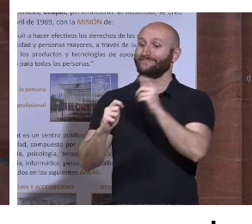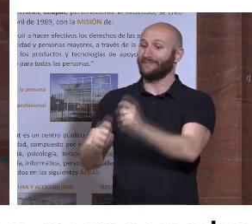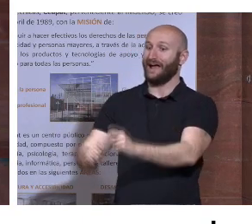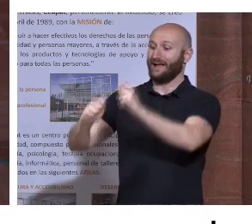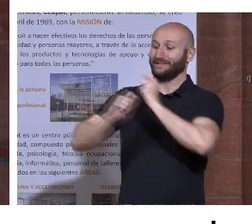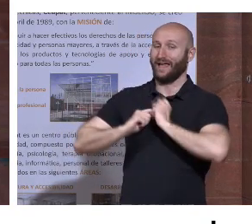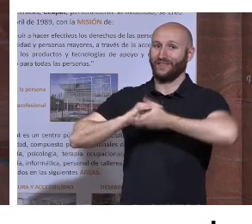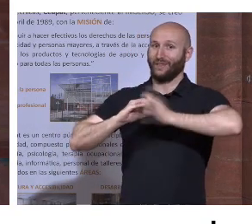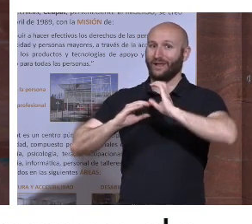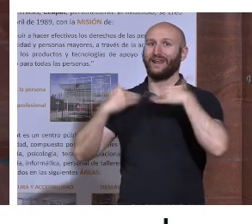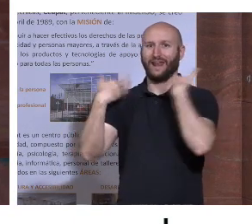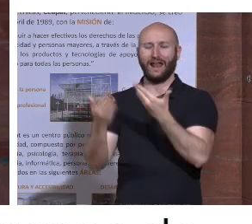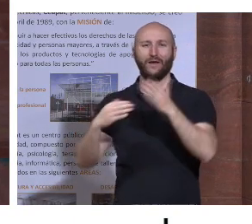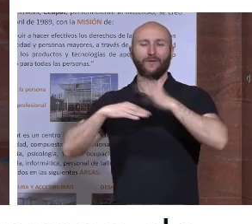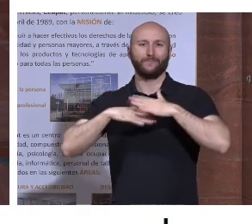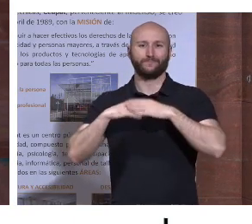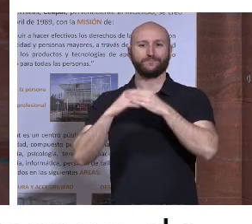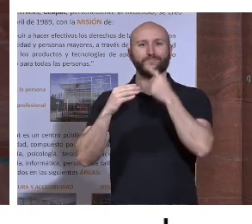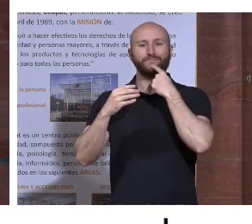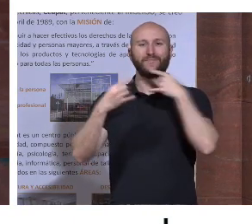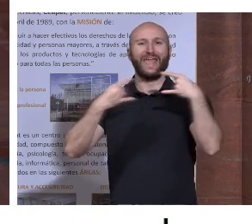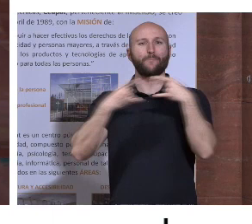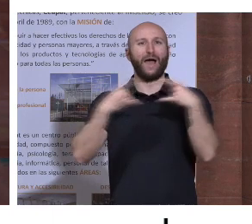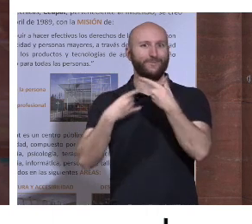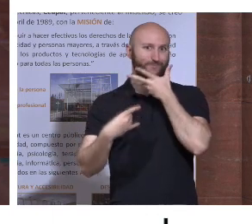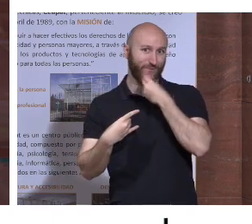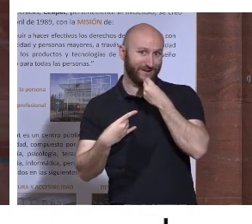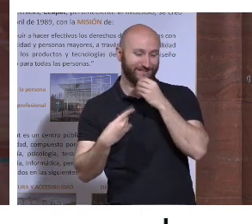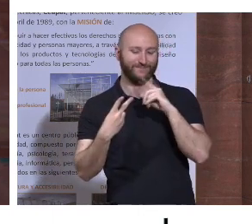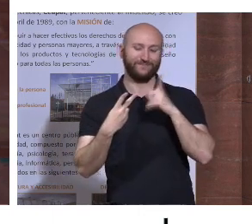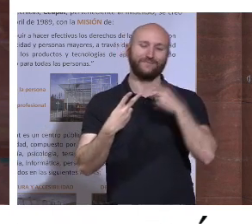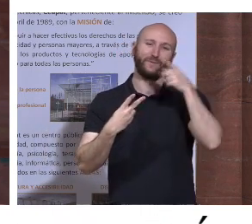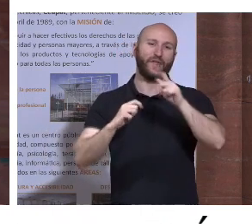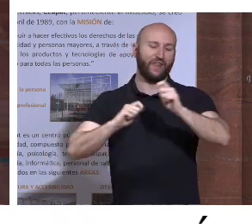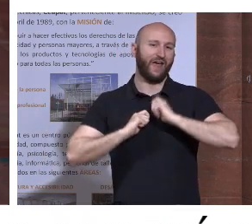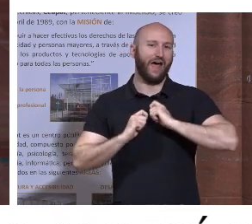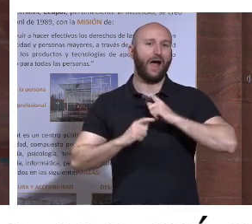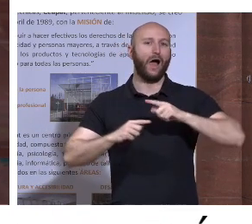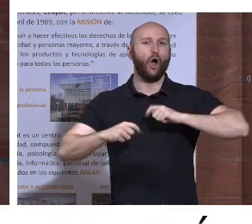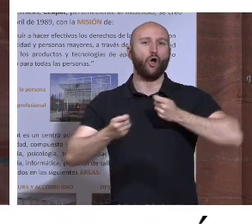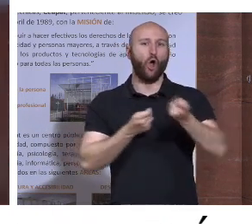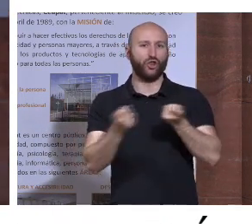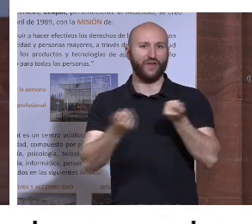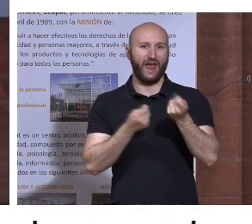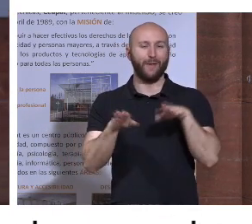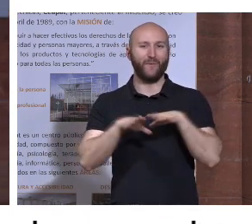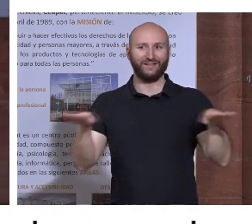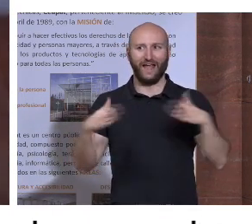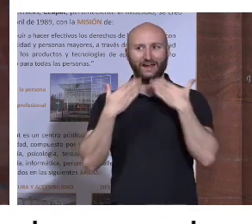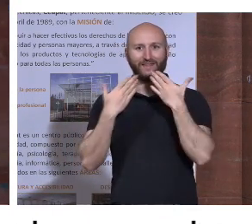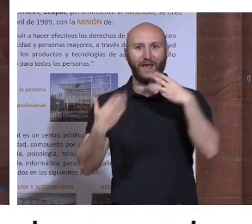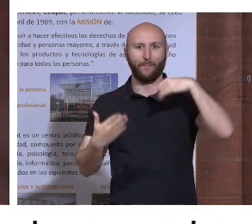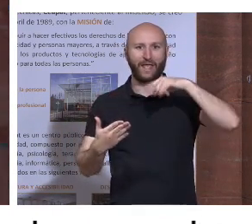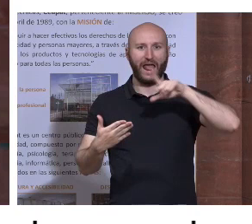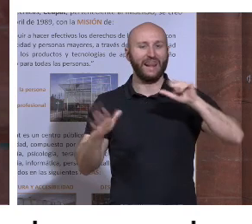CEAPAT, aparte de un imán muy bonito, pues es el de coordinar esta mesa. Y muchísimas gracias, Miguel Ángel, por este